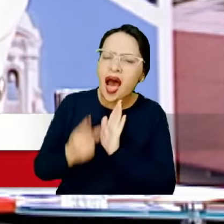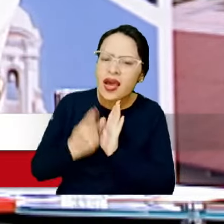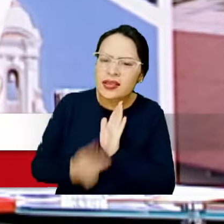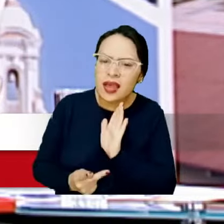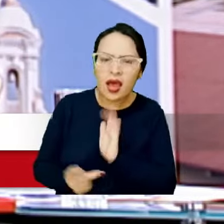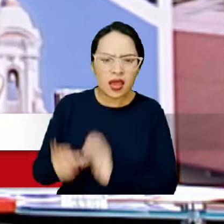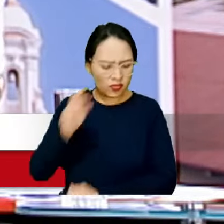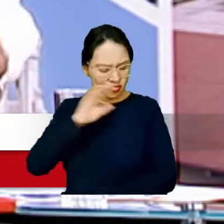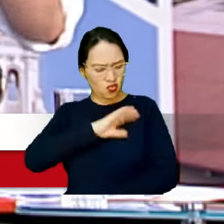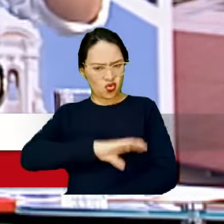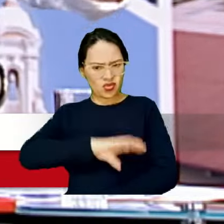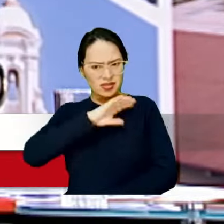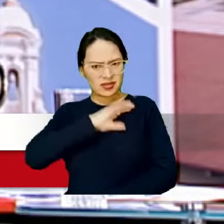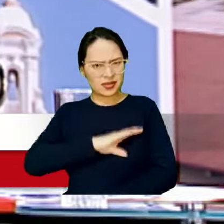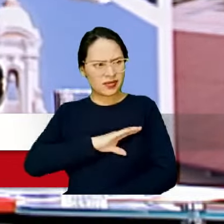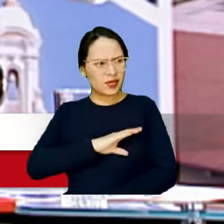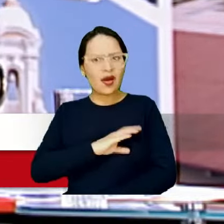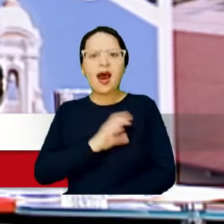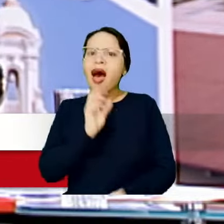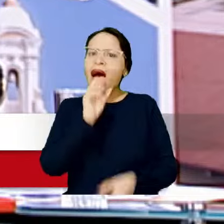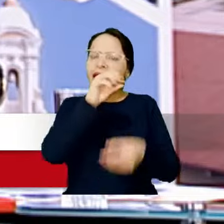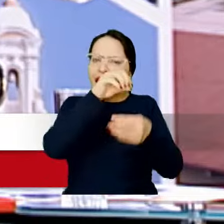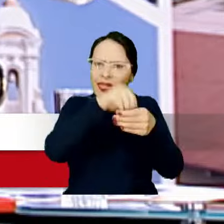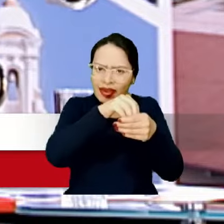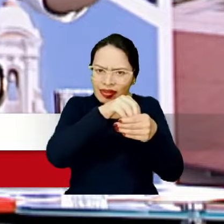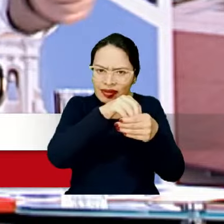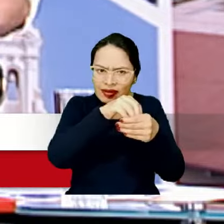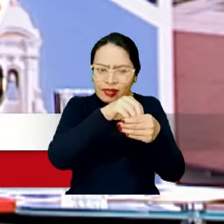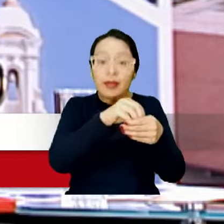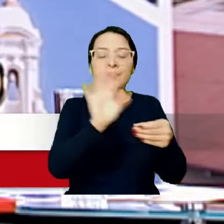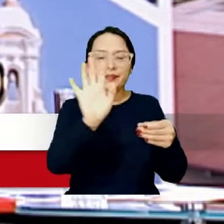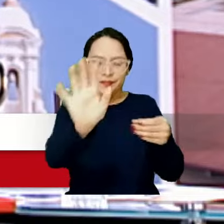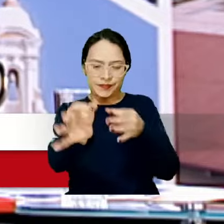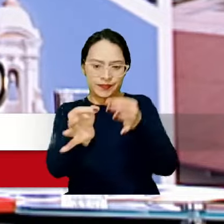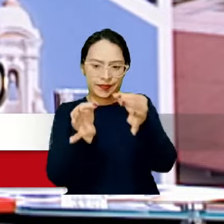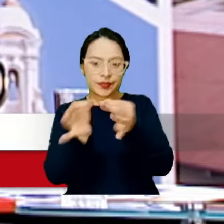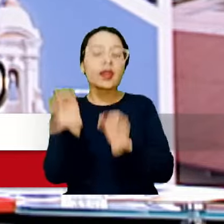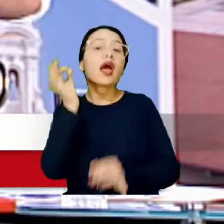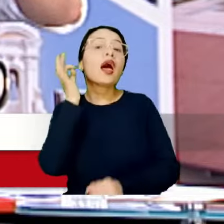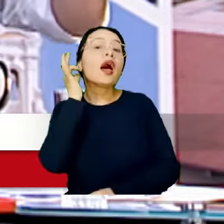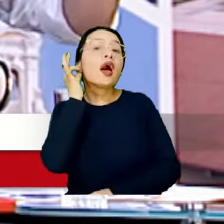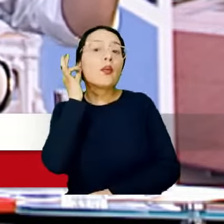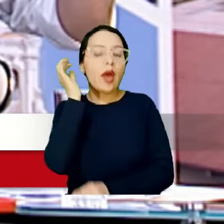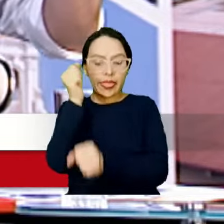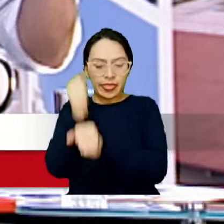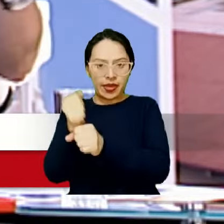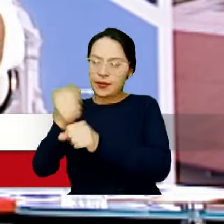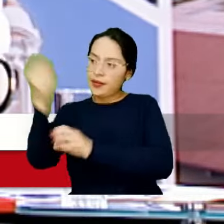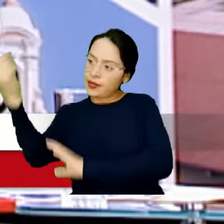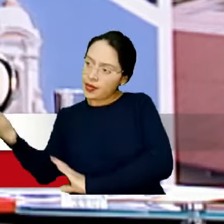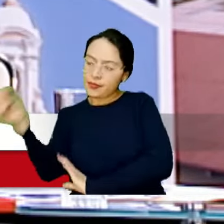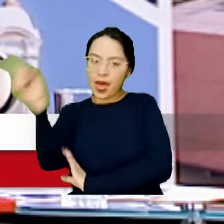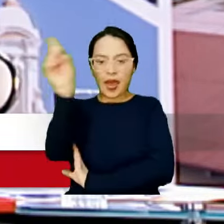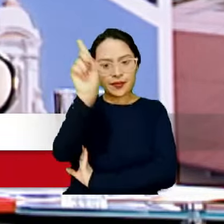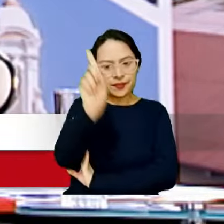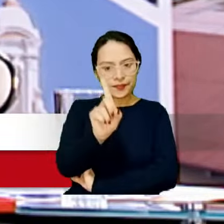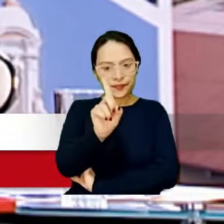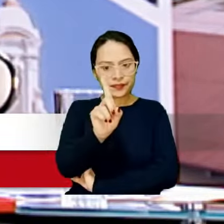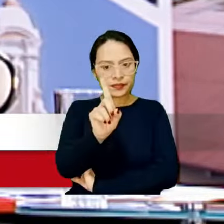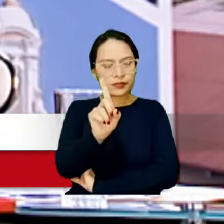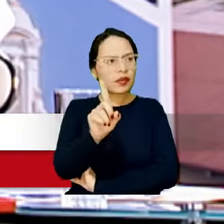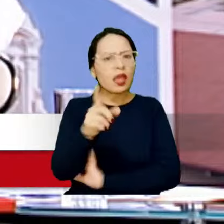Cuenca, que es gravísimo. Le invitan a una mujer para ofrecerle un puesto de trabajo en un spa, pero la primera cita es en el